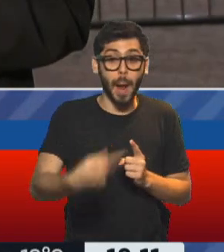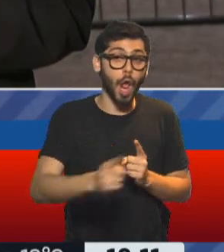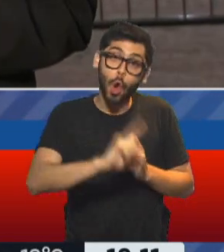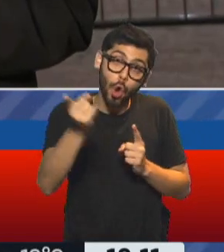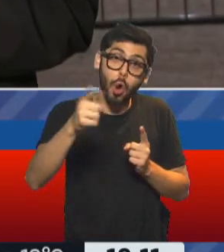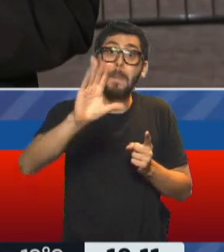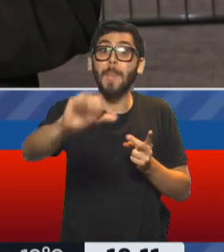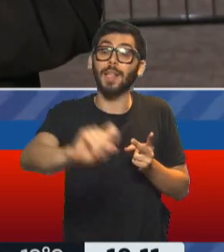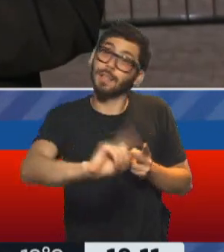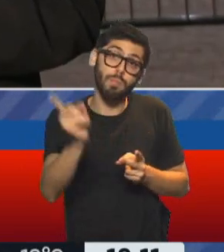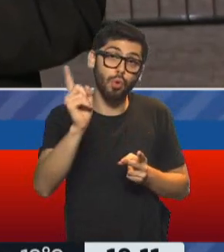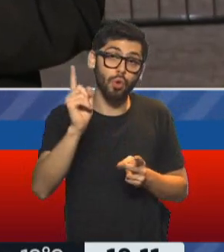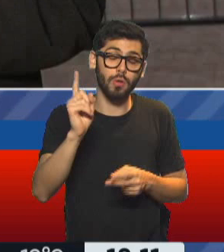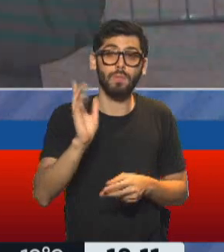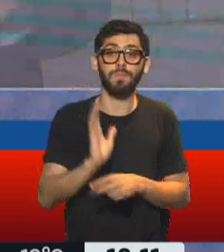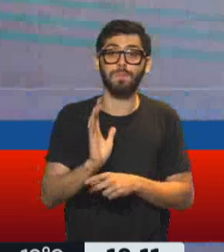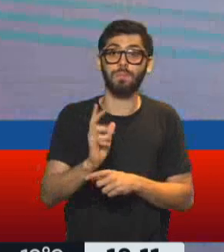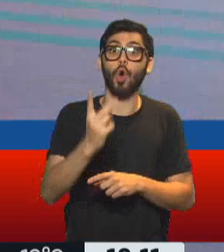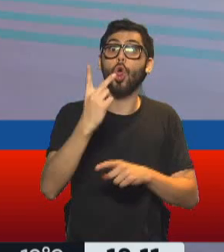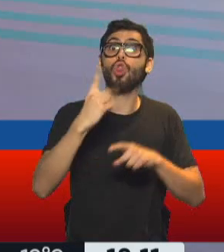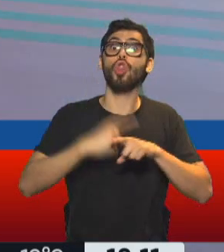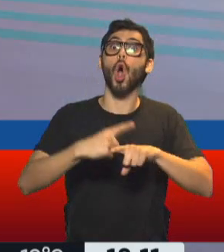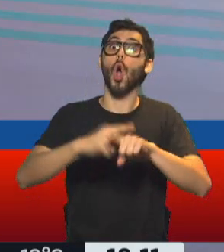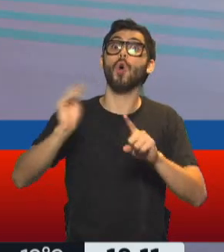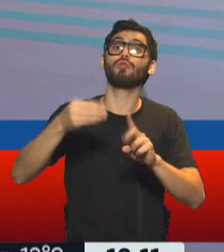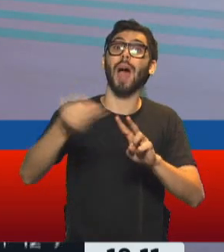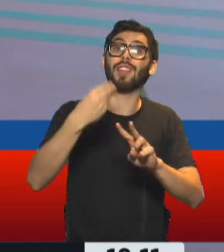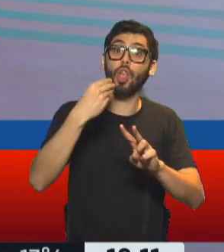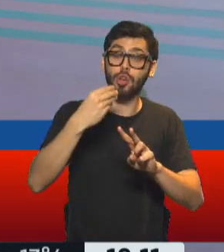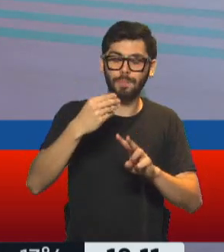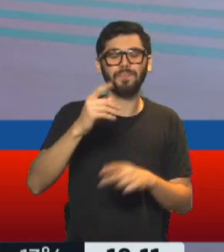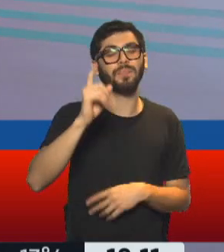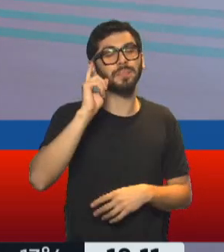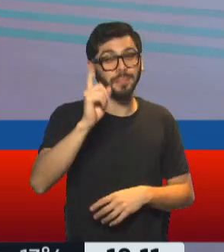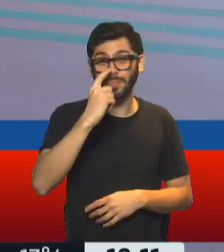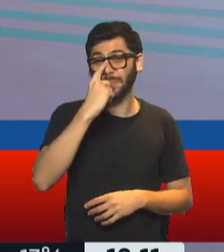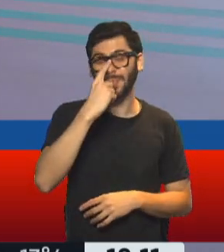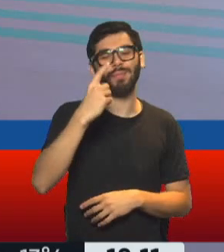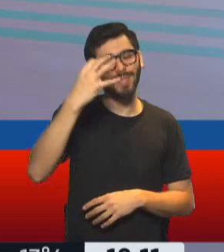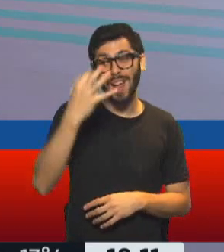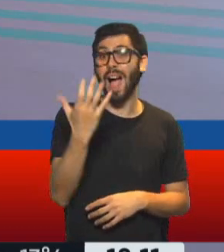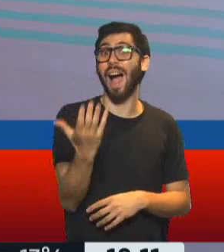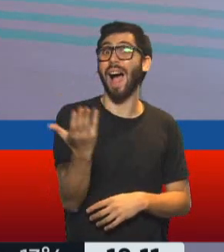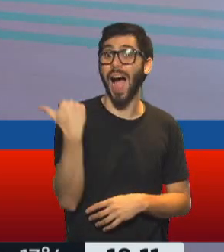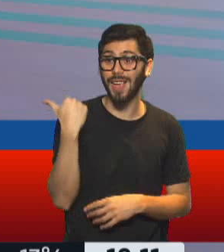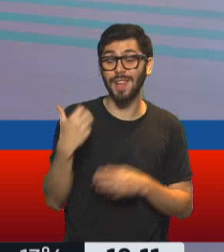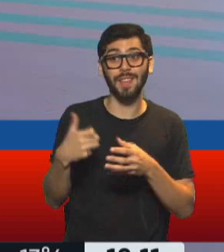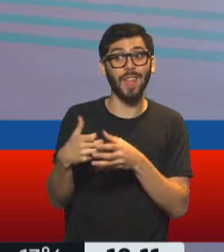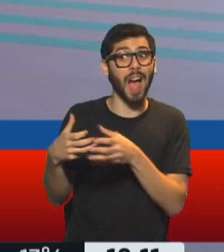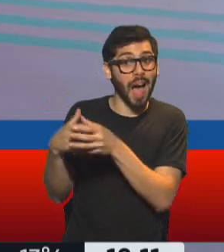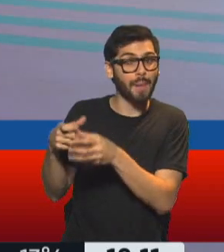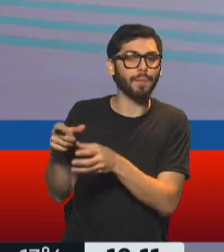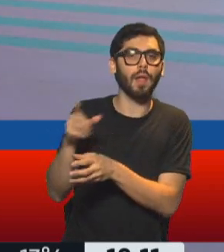el próximo martes. Es decir, perdería dos que partidos. En principio le habían partidos. Dicho... Que además le habían, ayer en principio le habían dicho a ellos, le habían dicho,